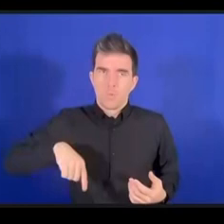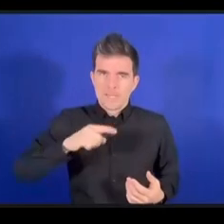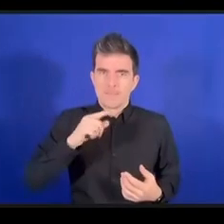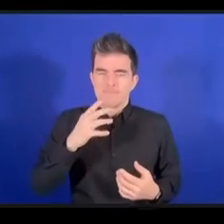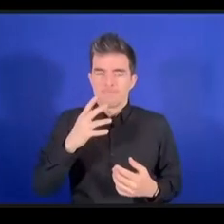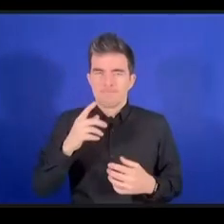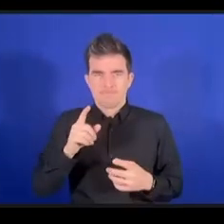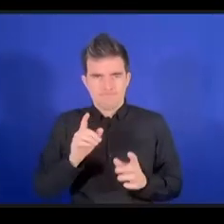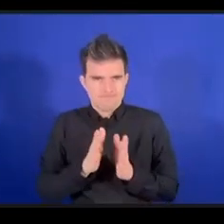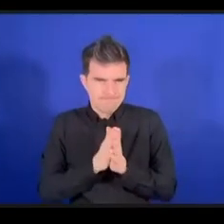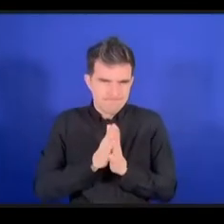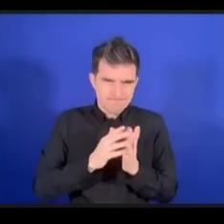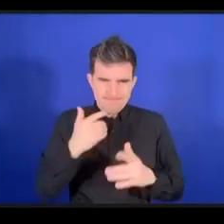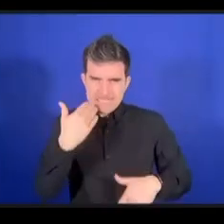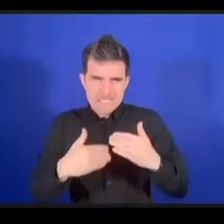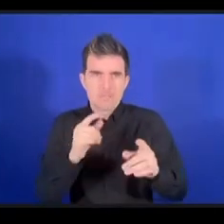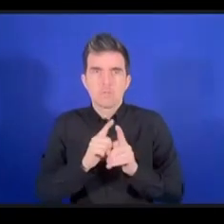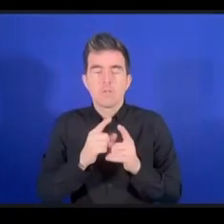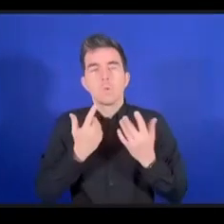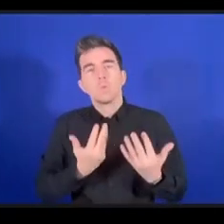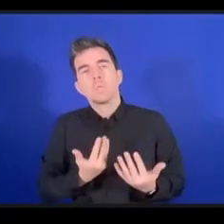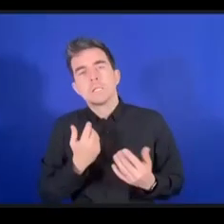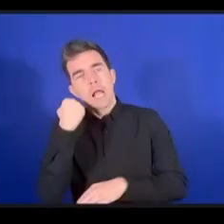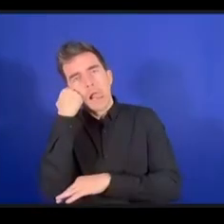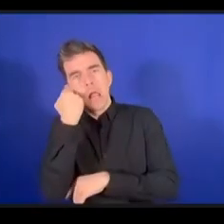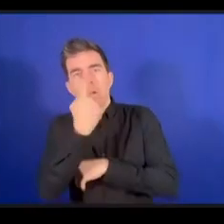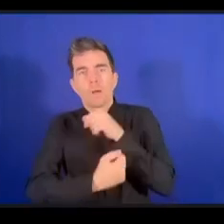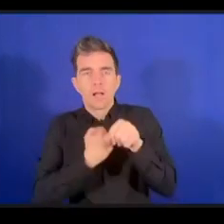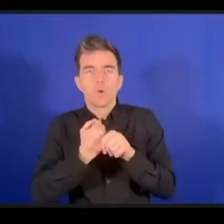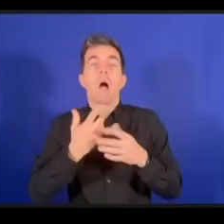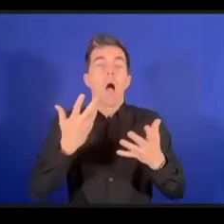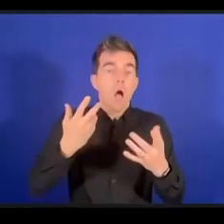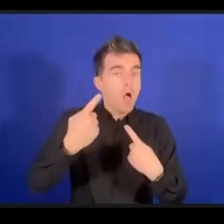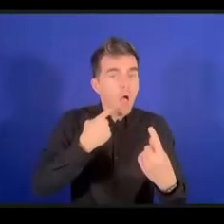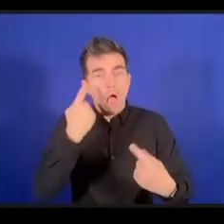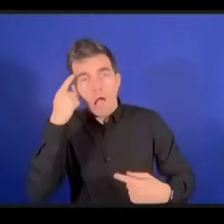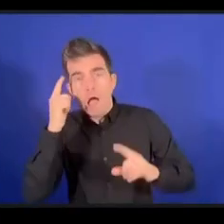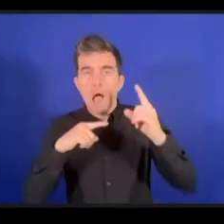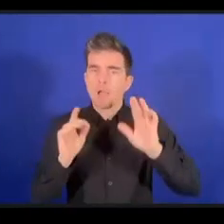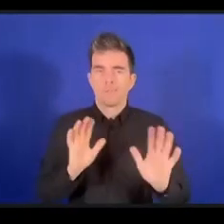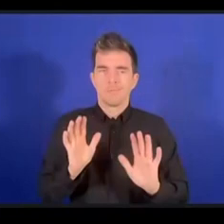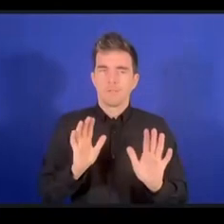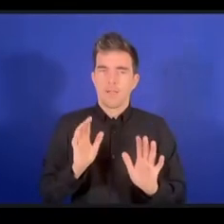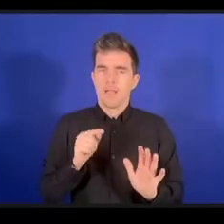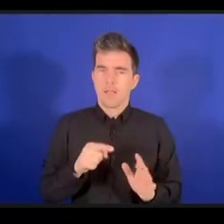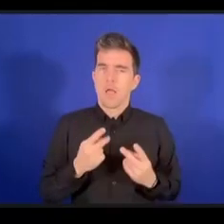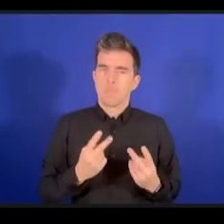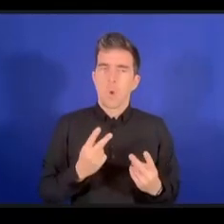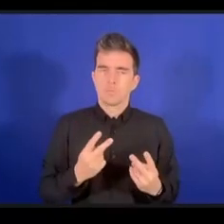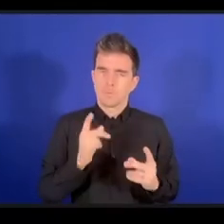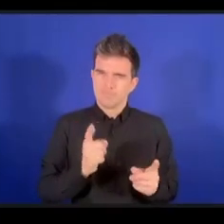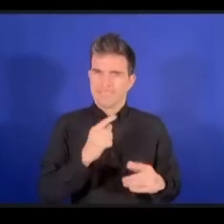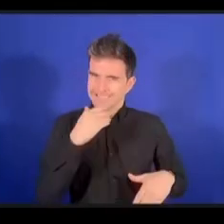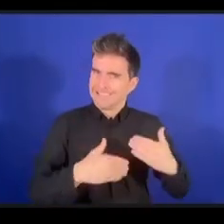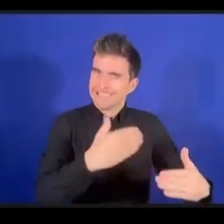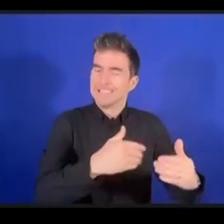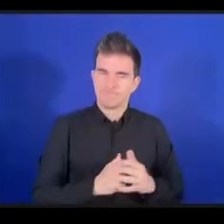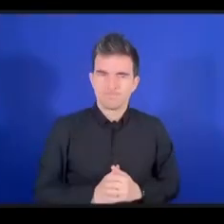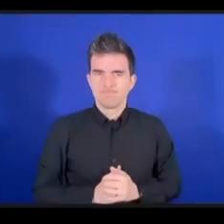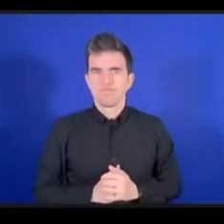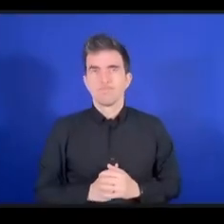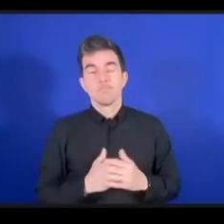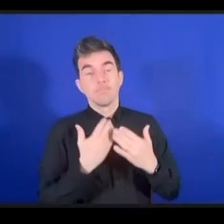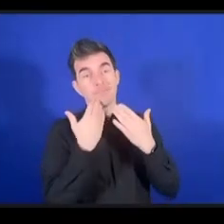impacto sino que tenemos que participar a fondo desde ya gracias Bueno yo